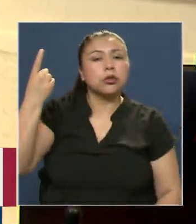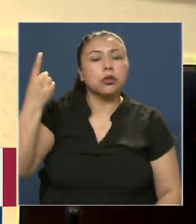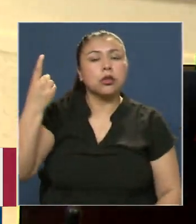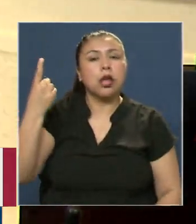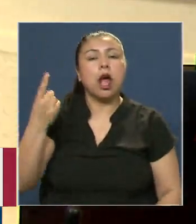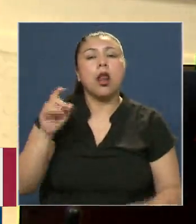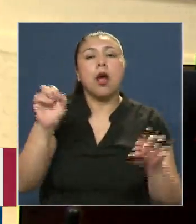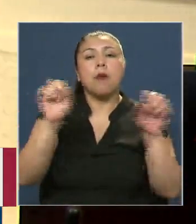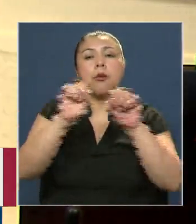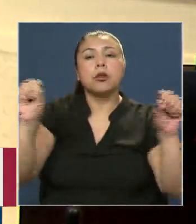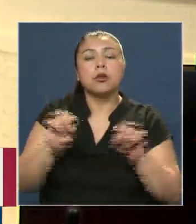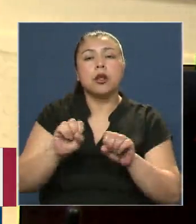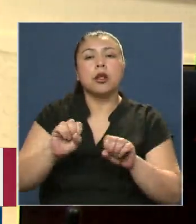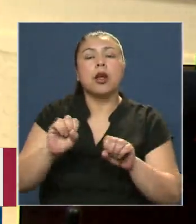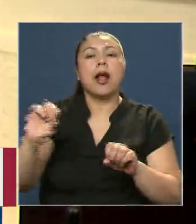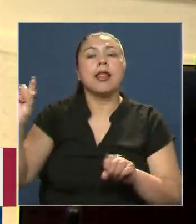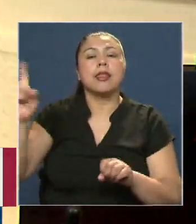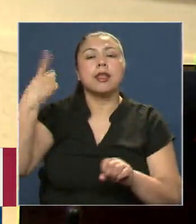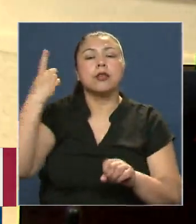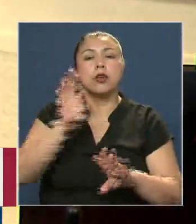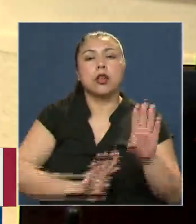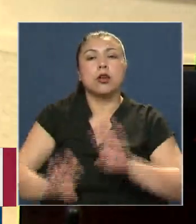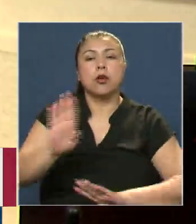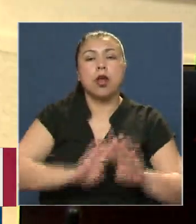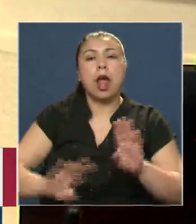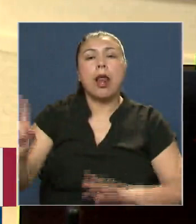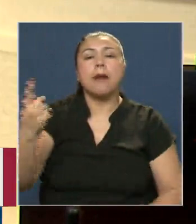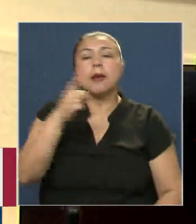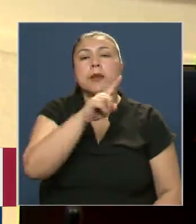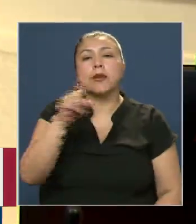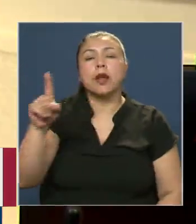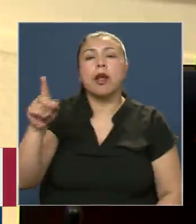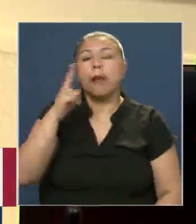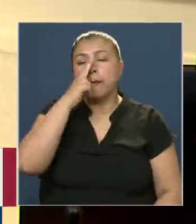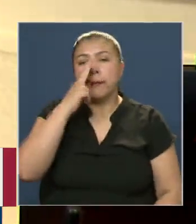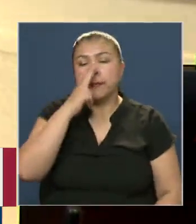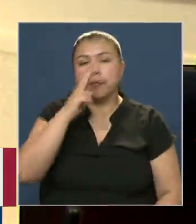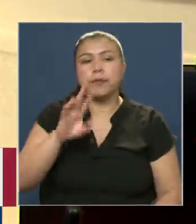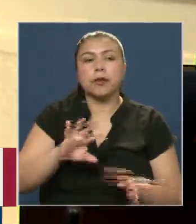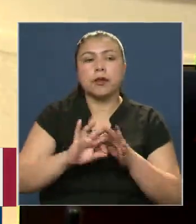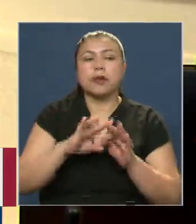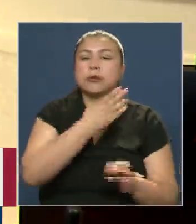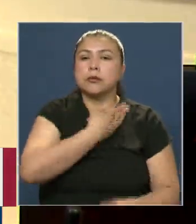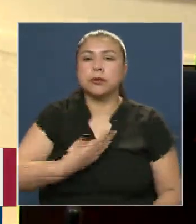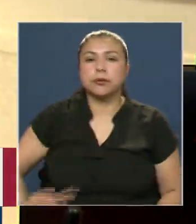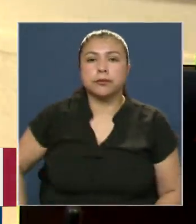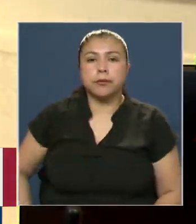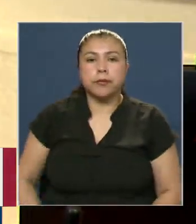el Sistema Nacional de Cuidados, que va a ser la primera semana de noviembre. Gracias, Presidenta.